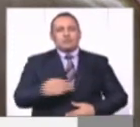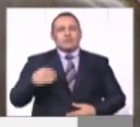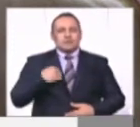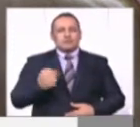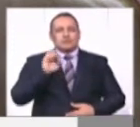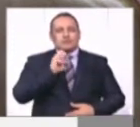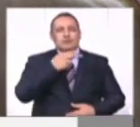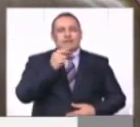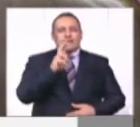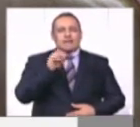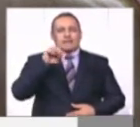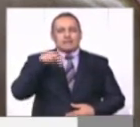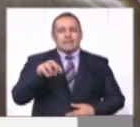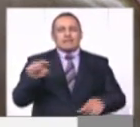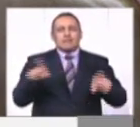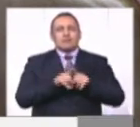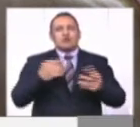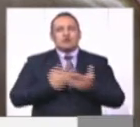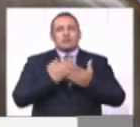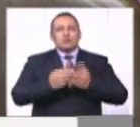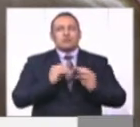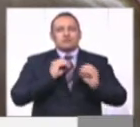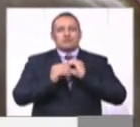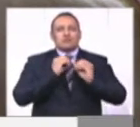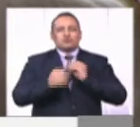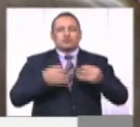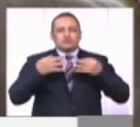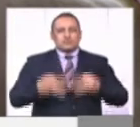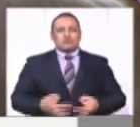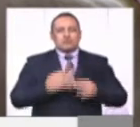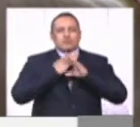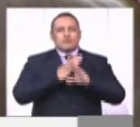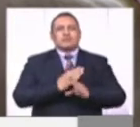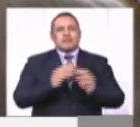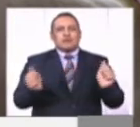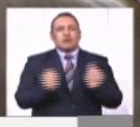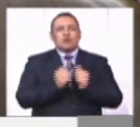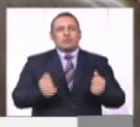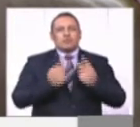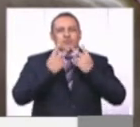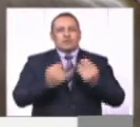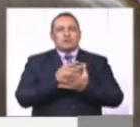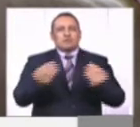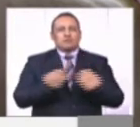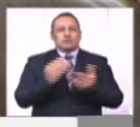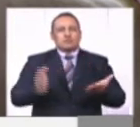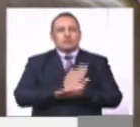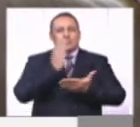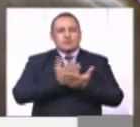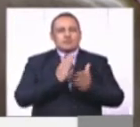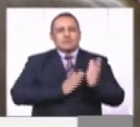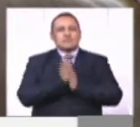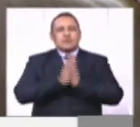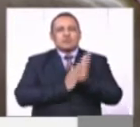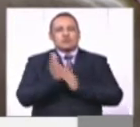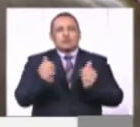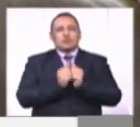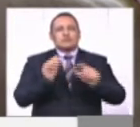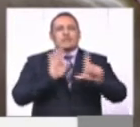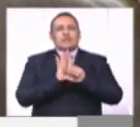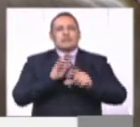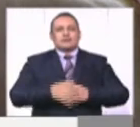Navarro no estableció un protocolo adecuado para evitar que inescrupulosos se aprovechen de esta